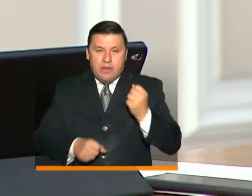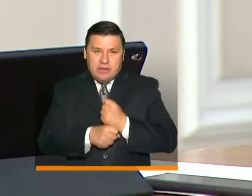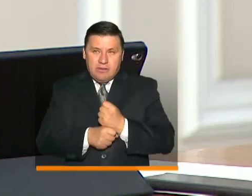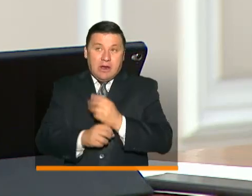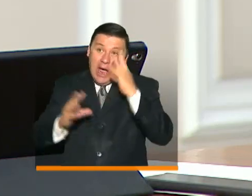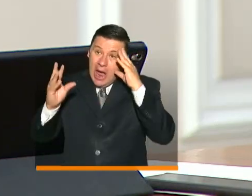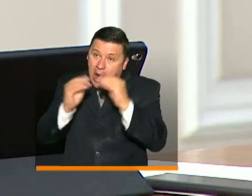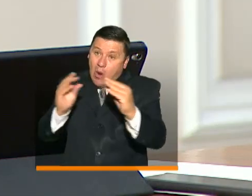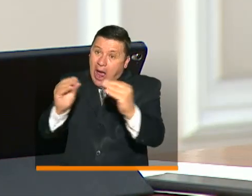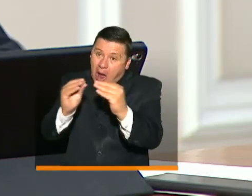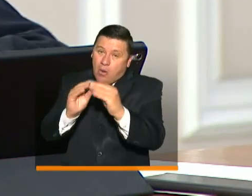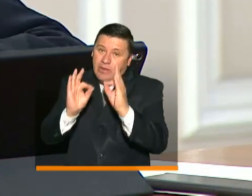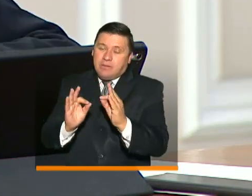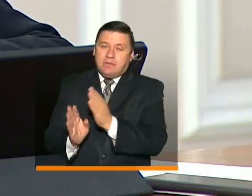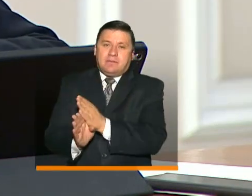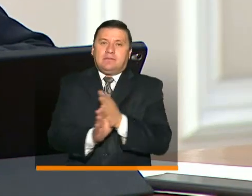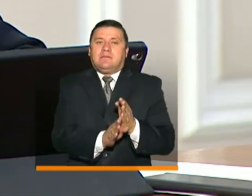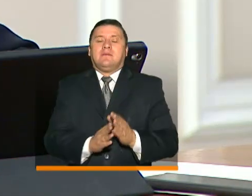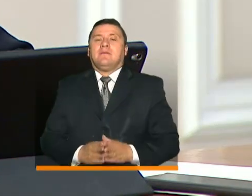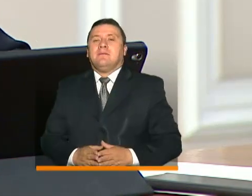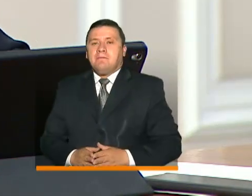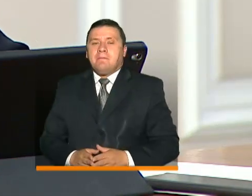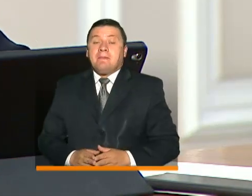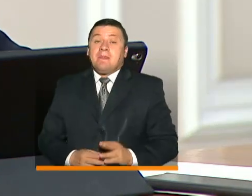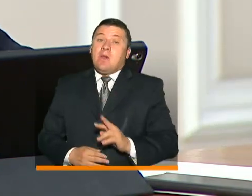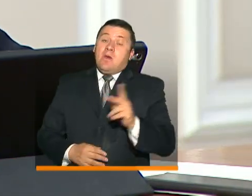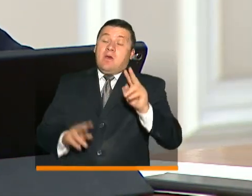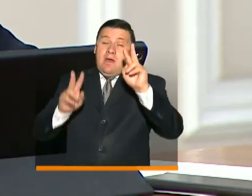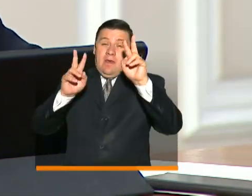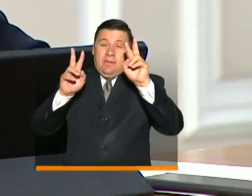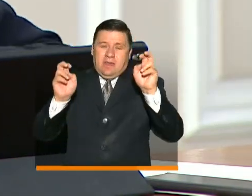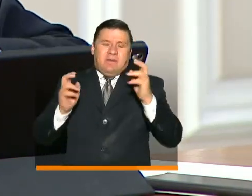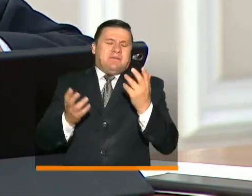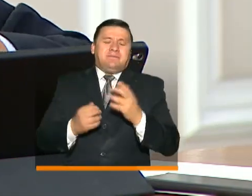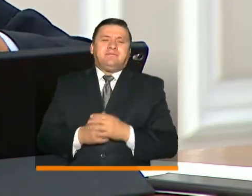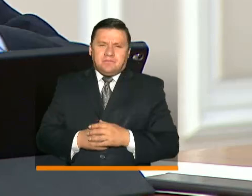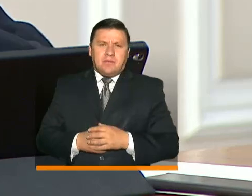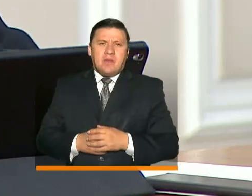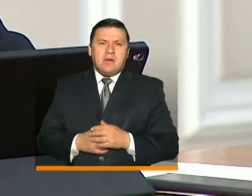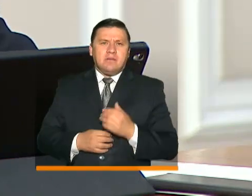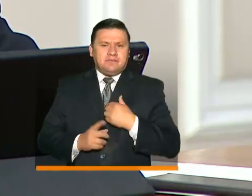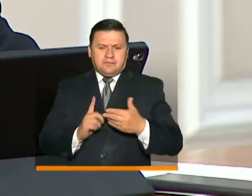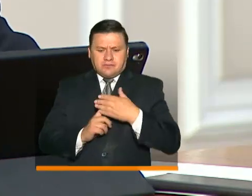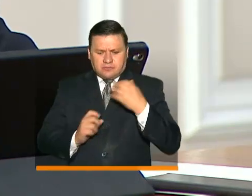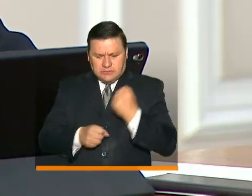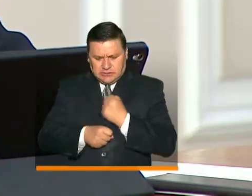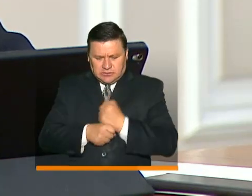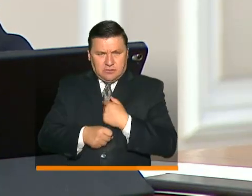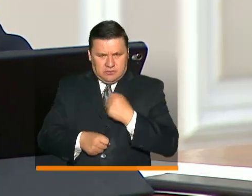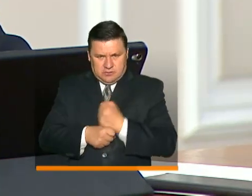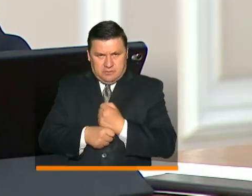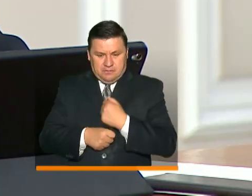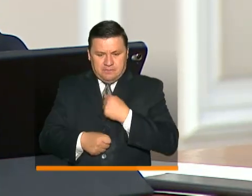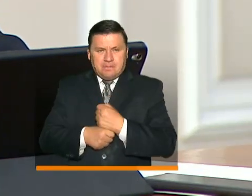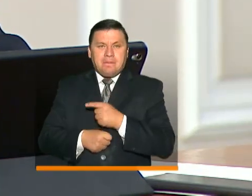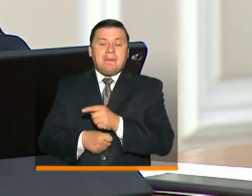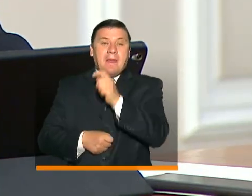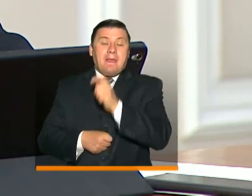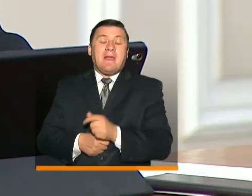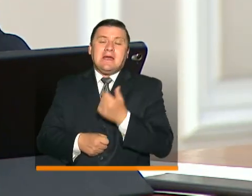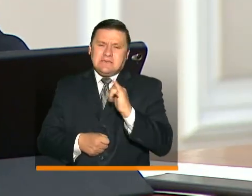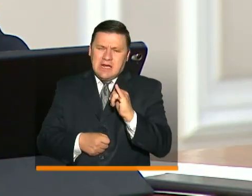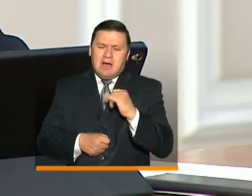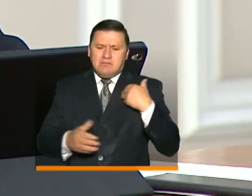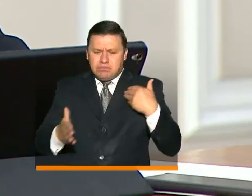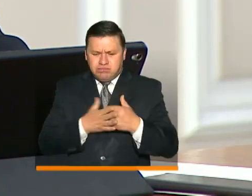manera, presidente, en el tema del lineamiento, en lo que tiene que ver con la protección al cesante. Nosotros